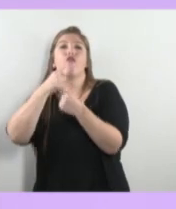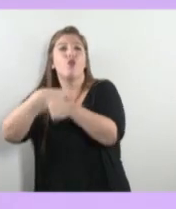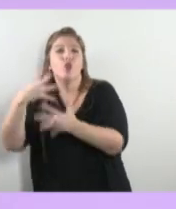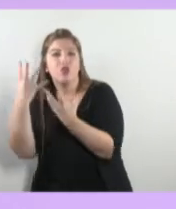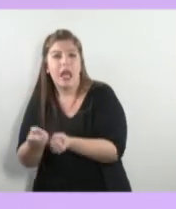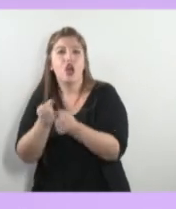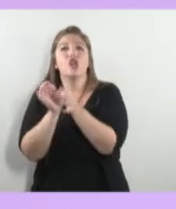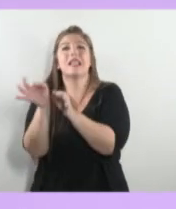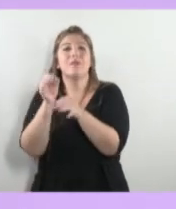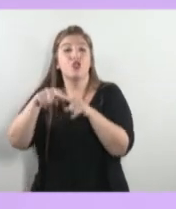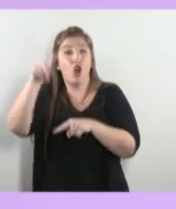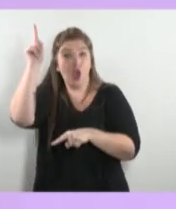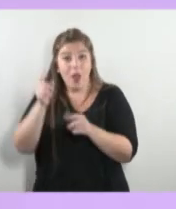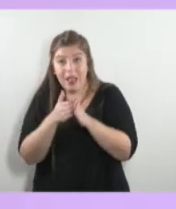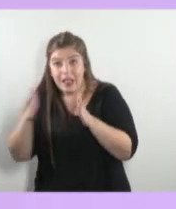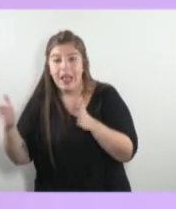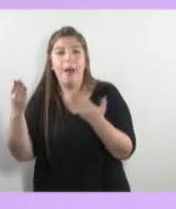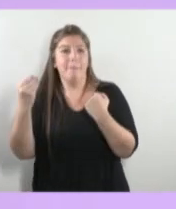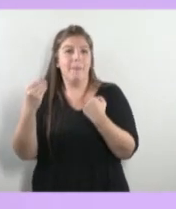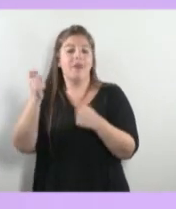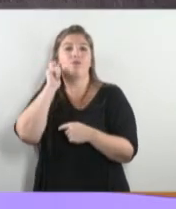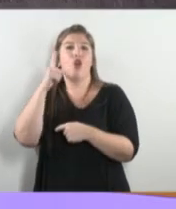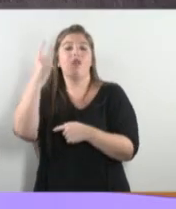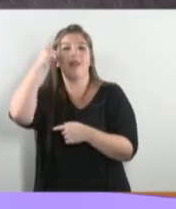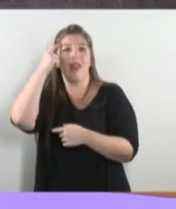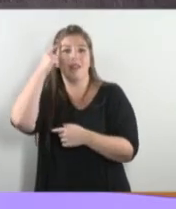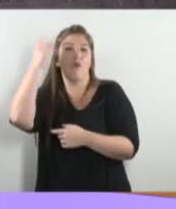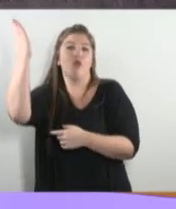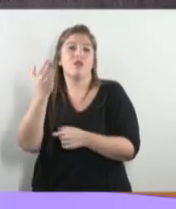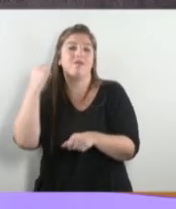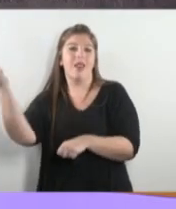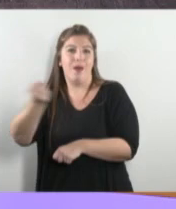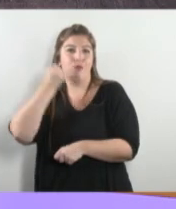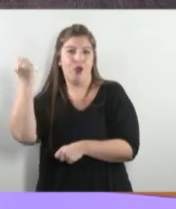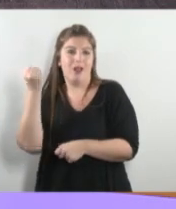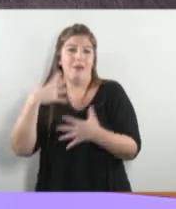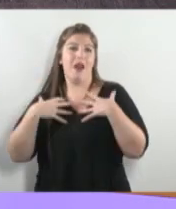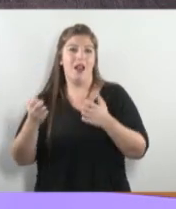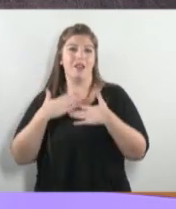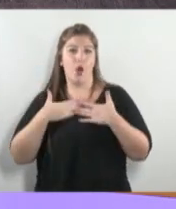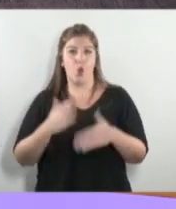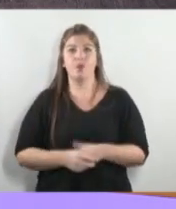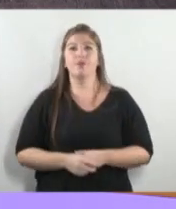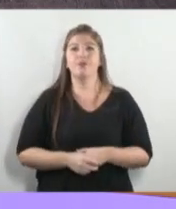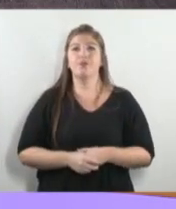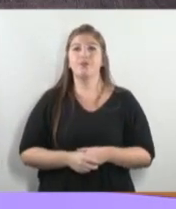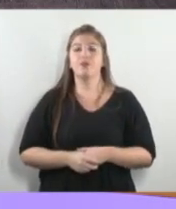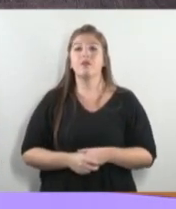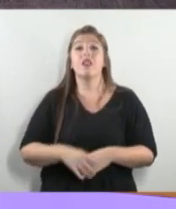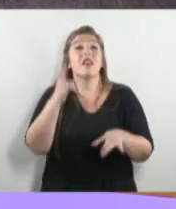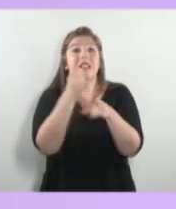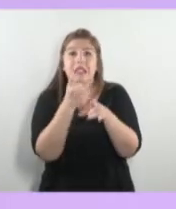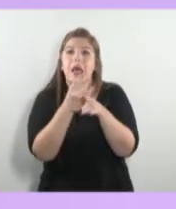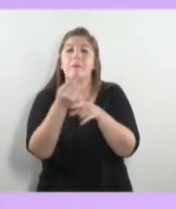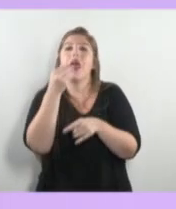largo de todo el día para poder llegar a ese número que es importante para la salud. Perfecto. Siempre la dieta balanceada,